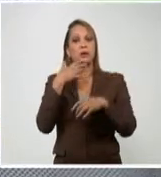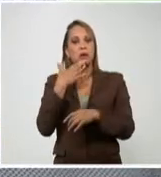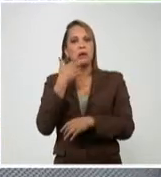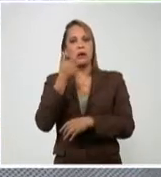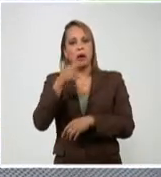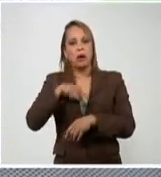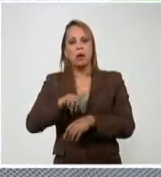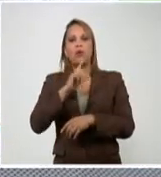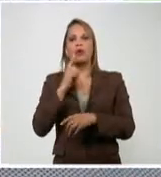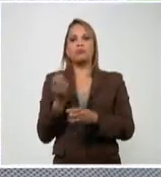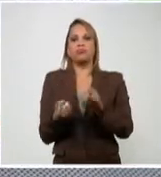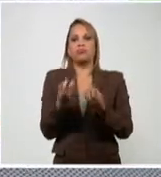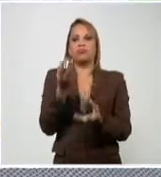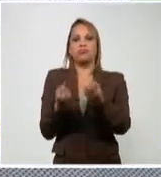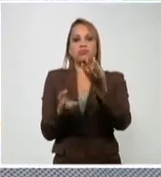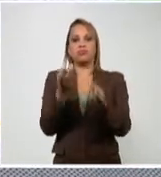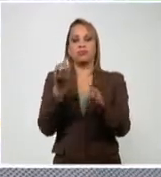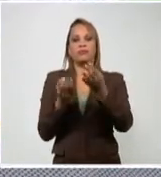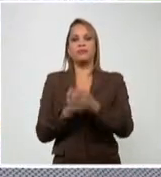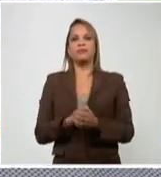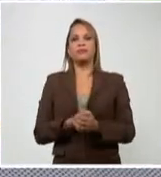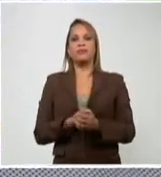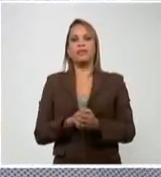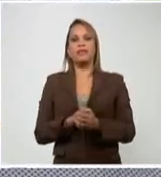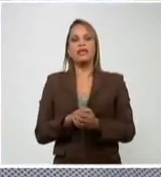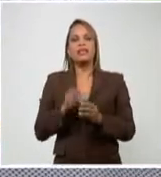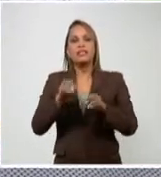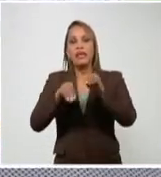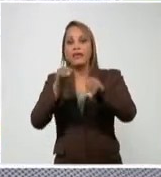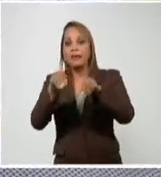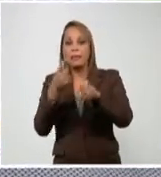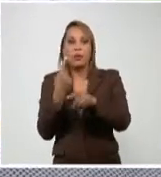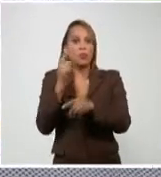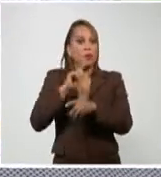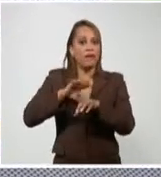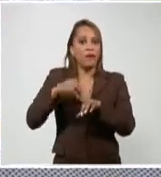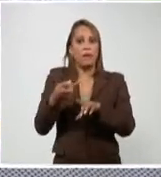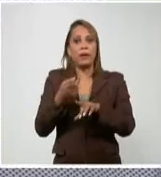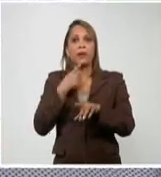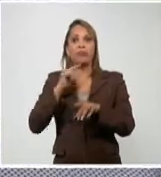tabaco ya se sembró una vez y hubo que demolerse por el ciclón ETA